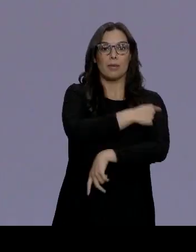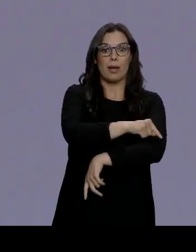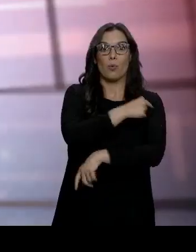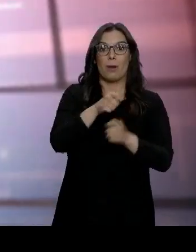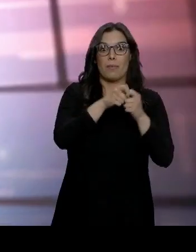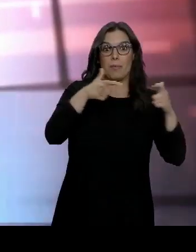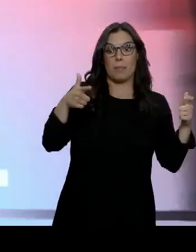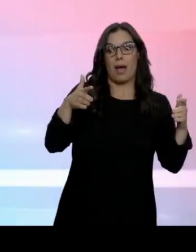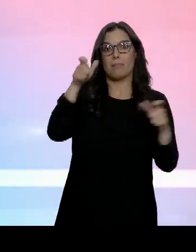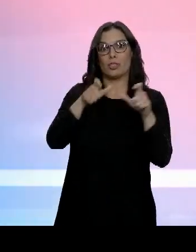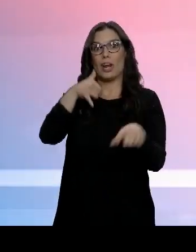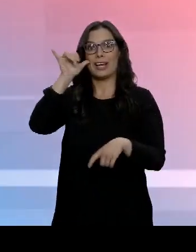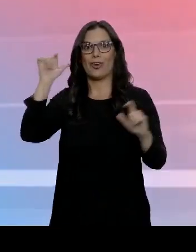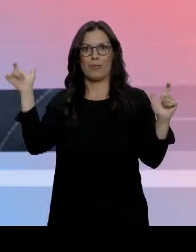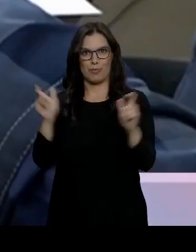susceptible.